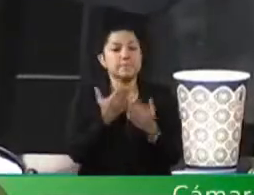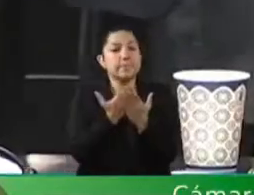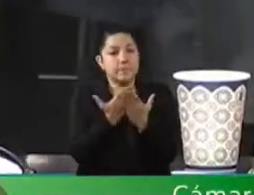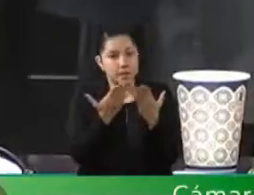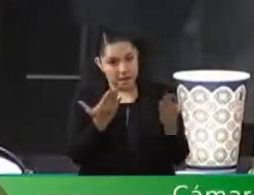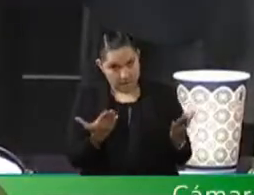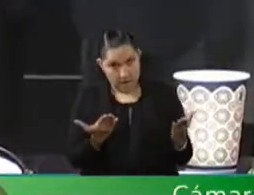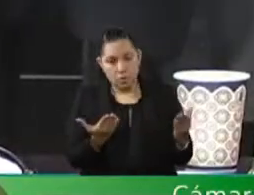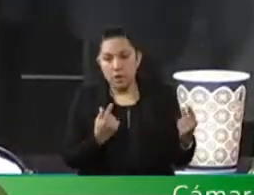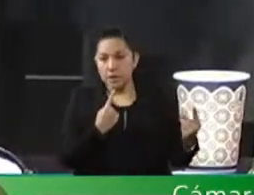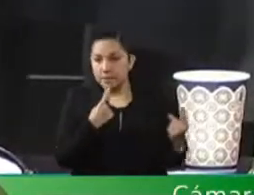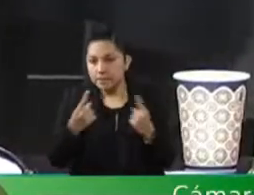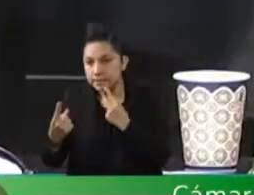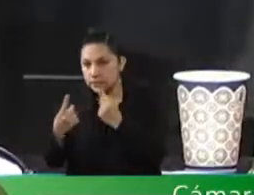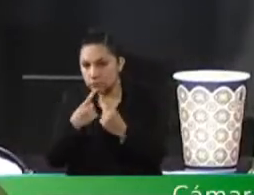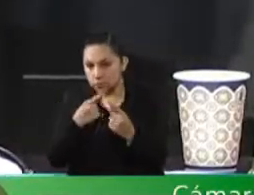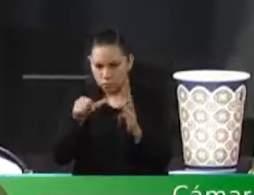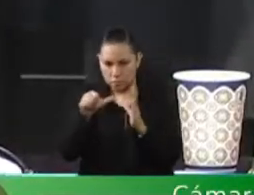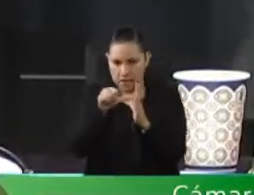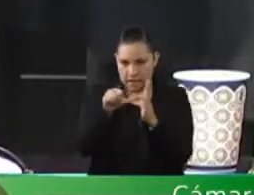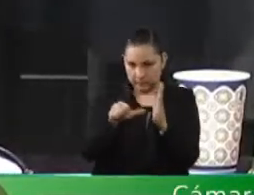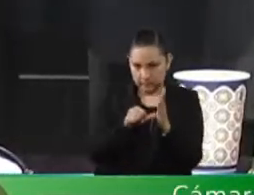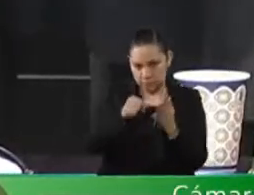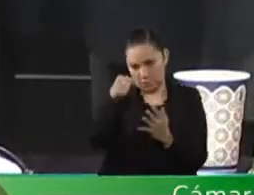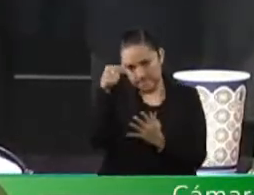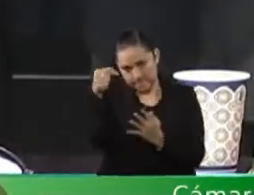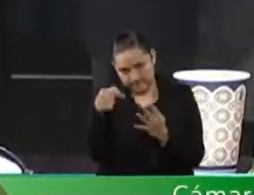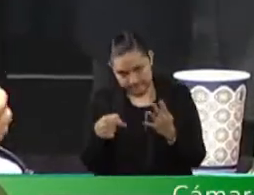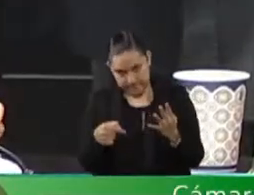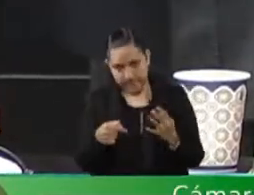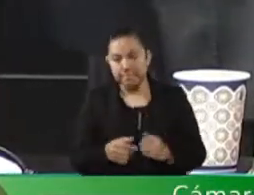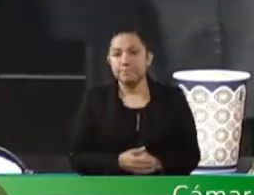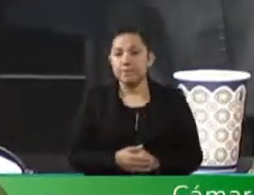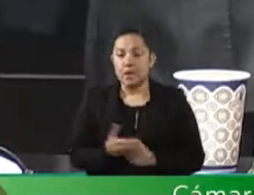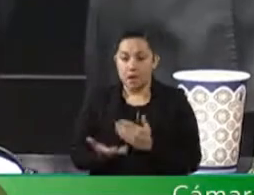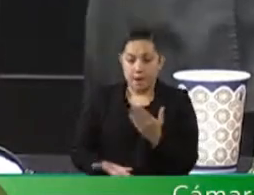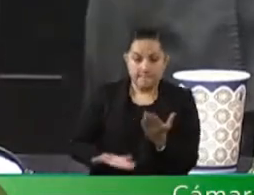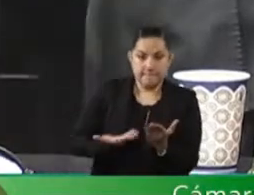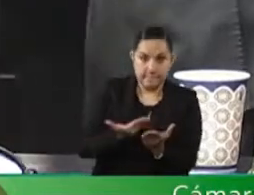pasamos a la discusión en lo particular. Ha presentado reserva.